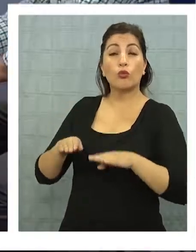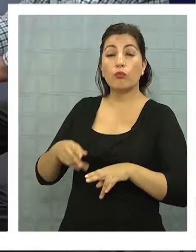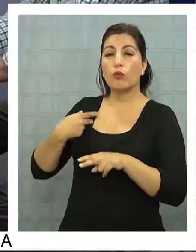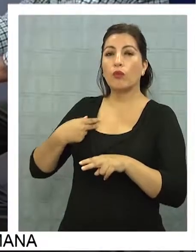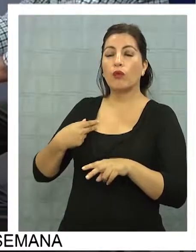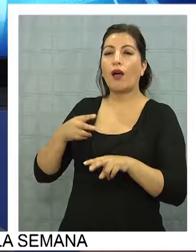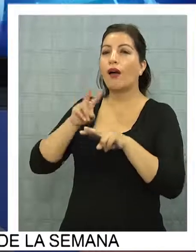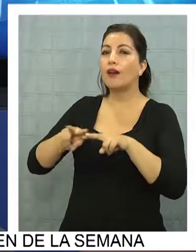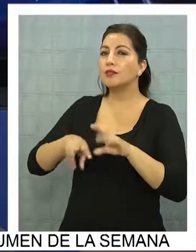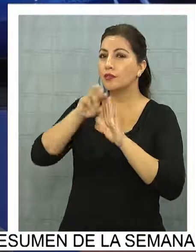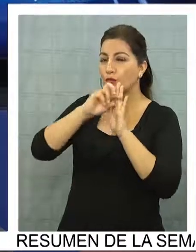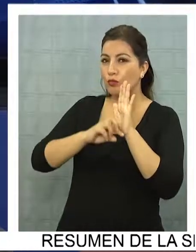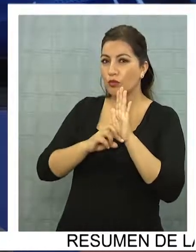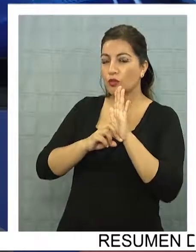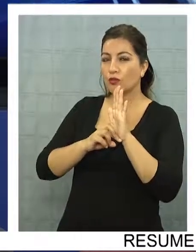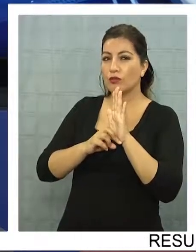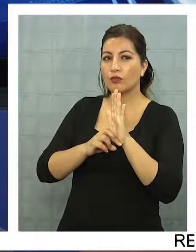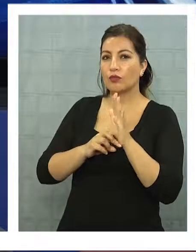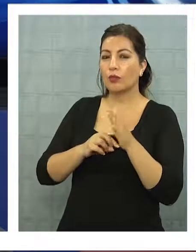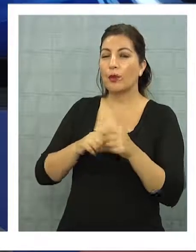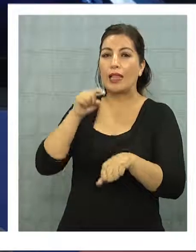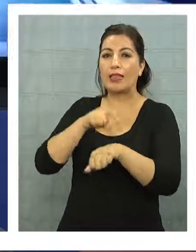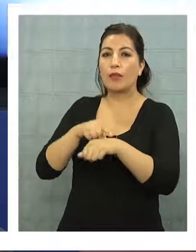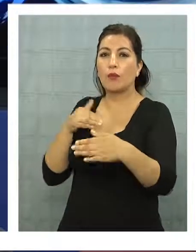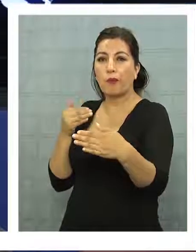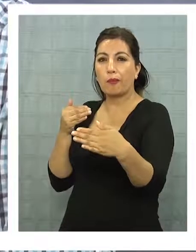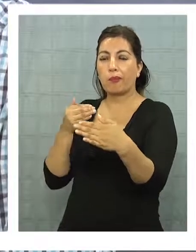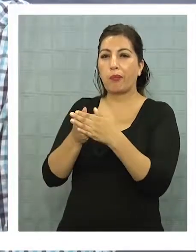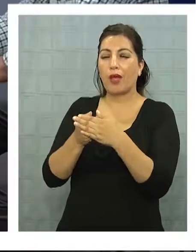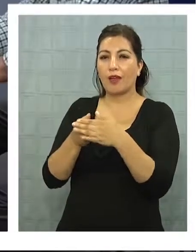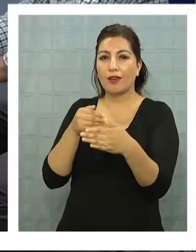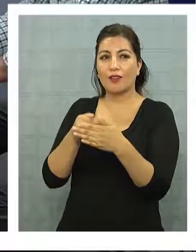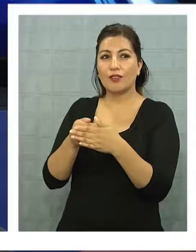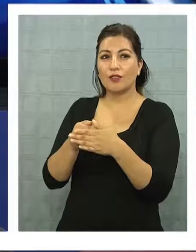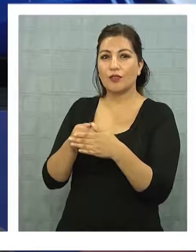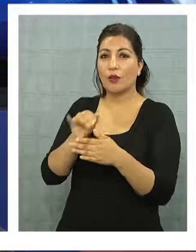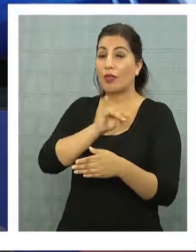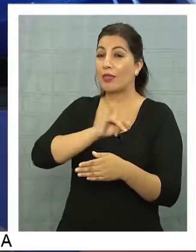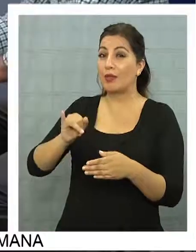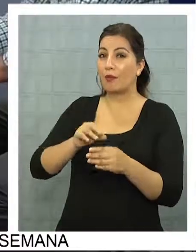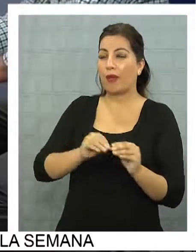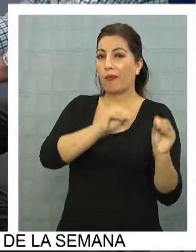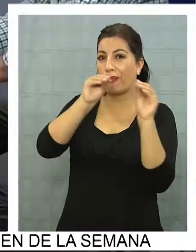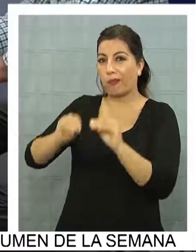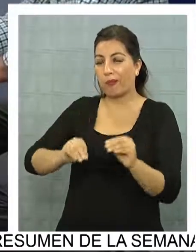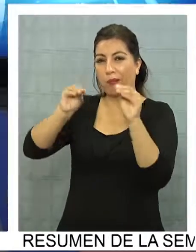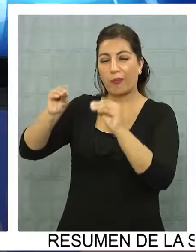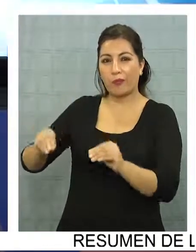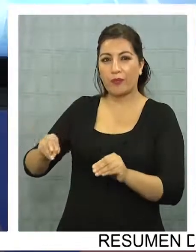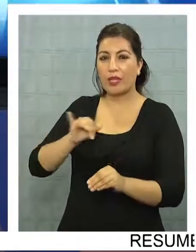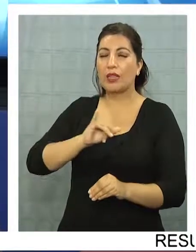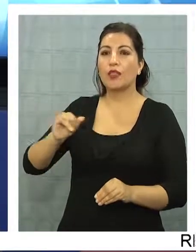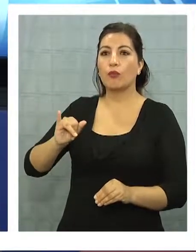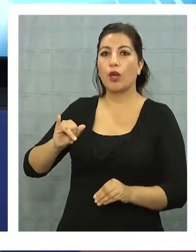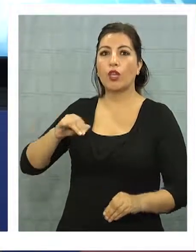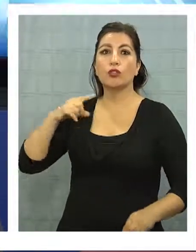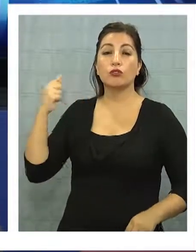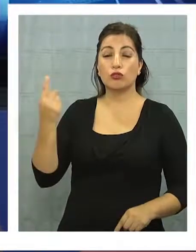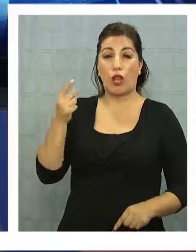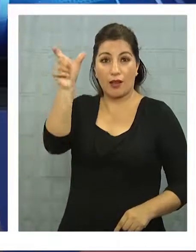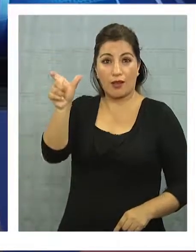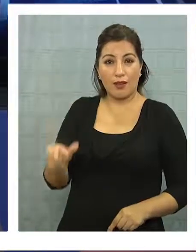en realidad son los cargos principales que ocupaba, los otros son cargos, yo fui director económico de la Cancillería, director económico multilateral de la Cancillería. Pero